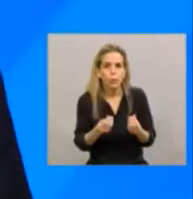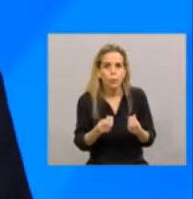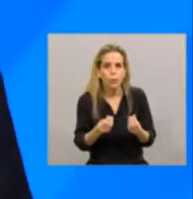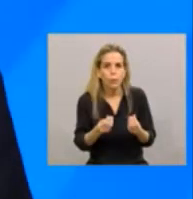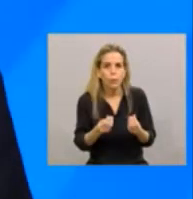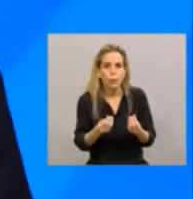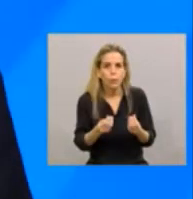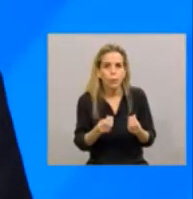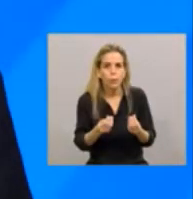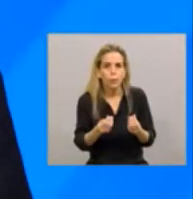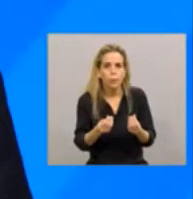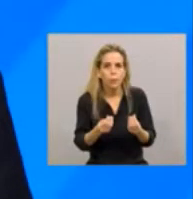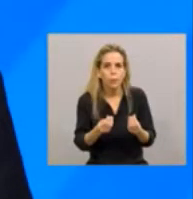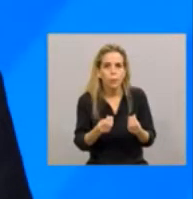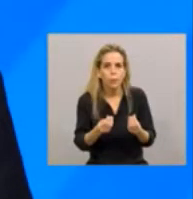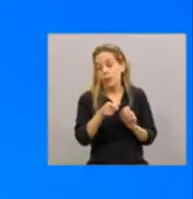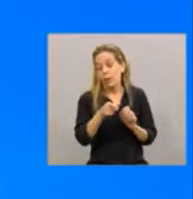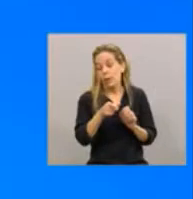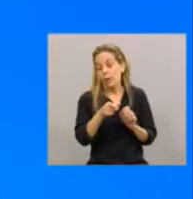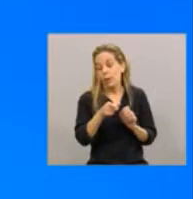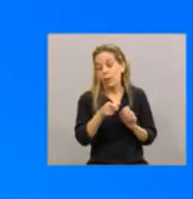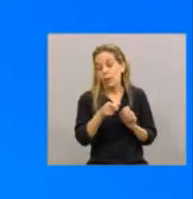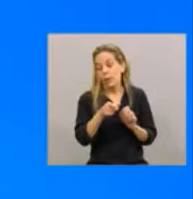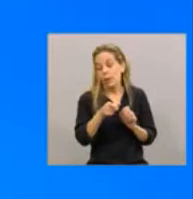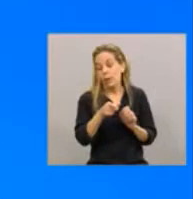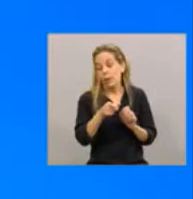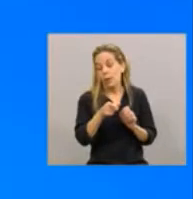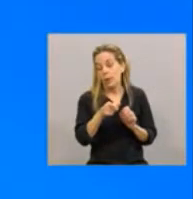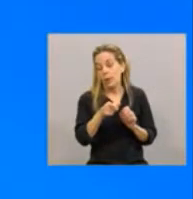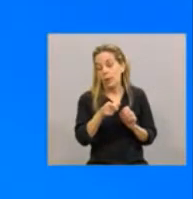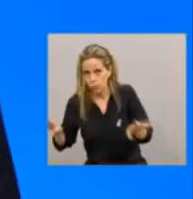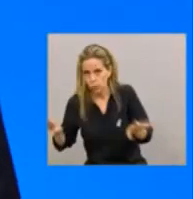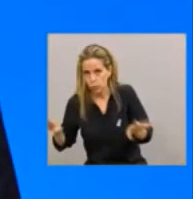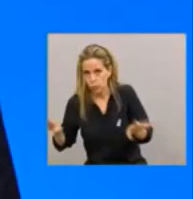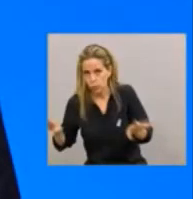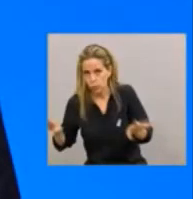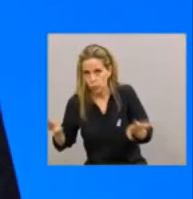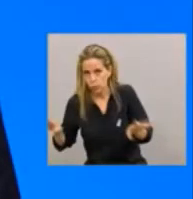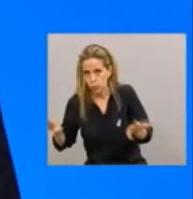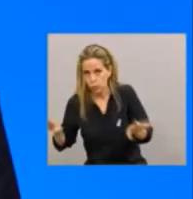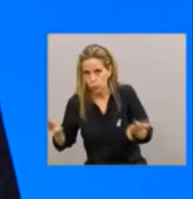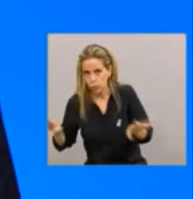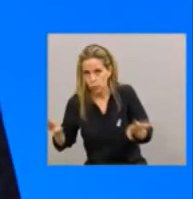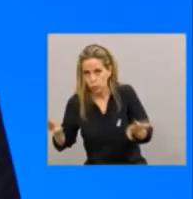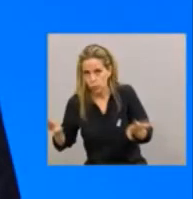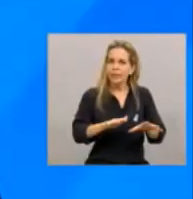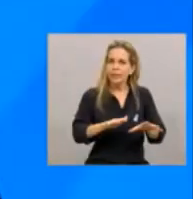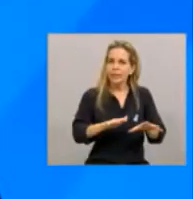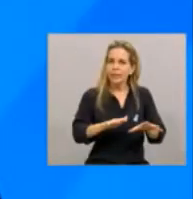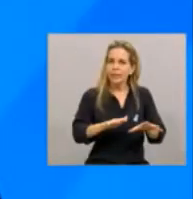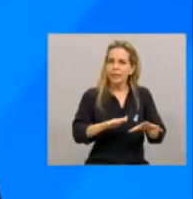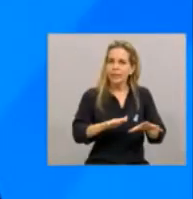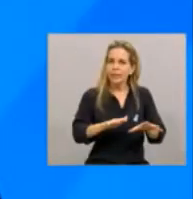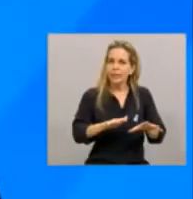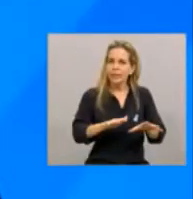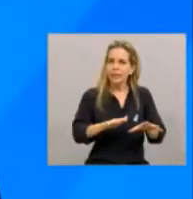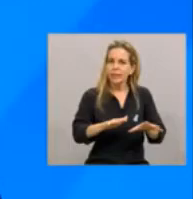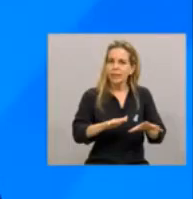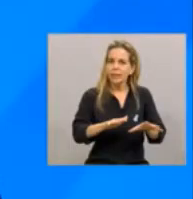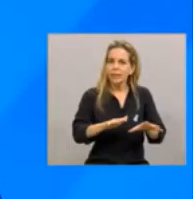a la que nos sometió la pandemia es una argentina maravillosa porque dijo lo mejor de nosotros al